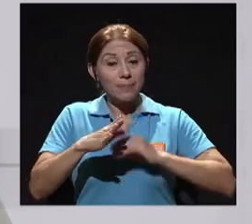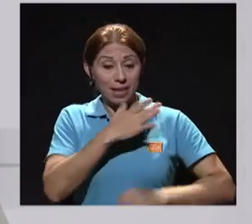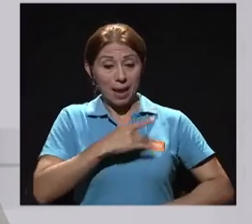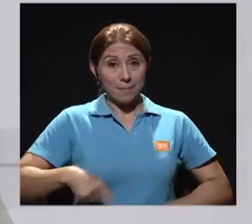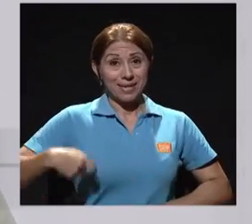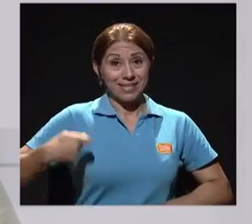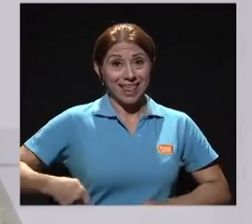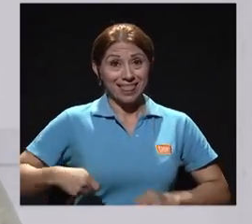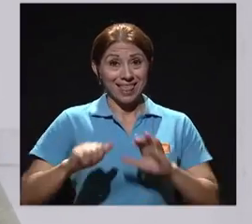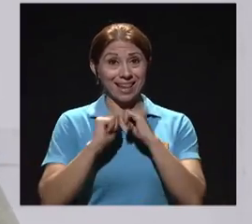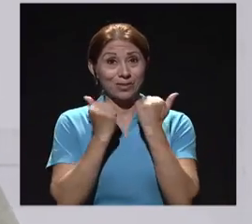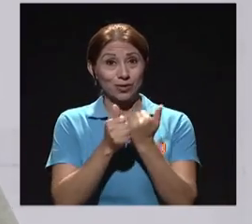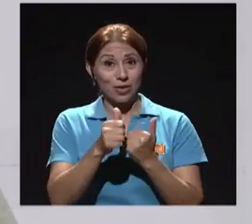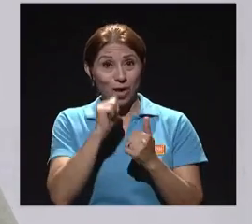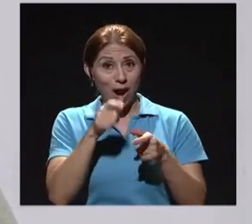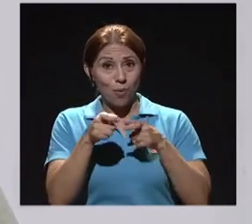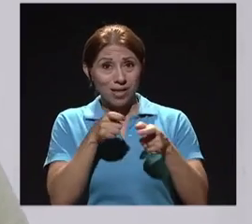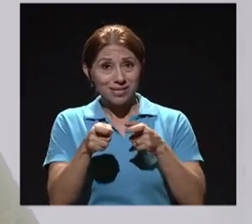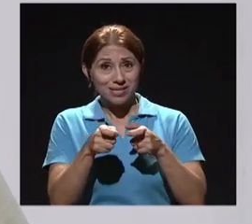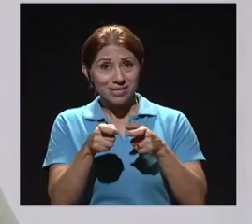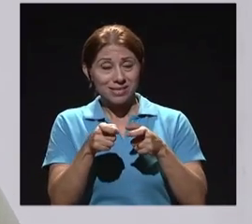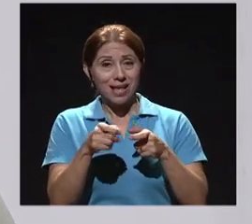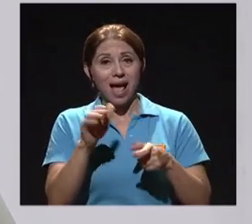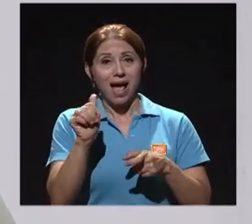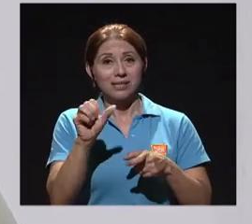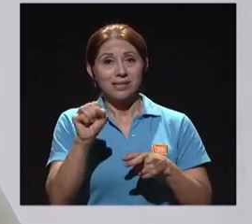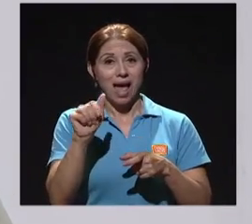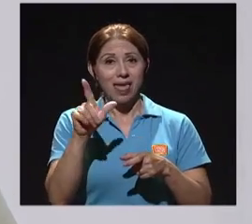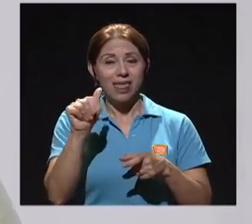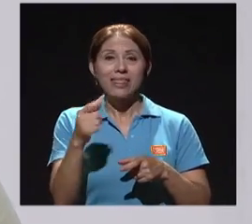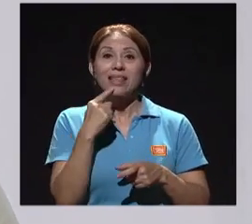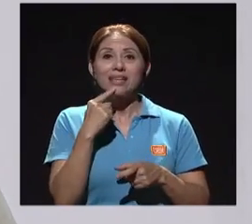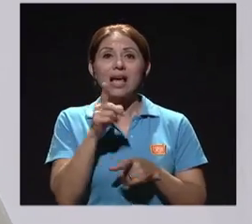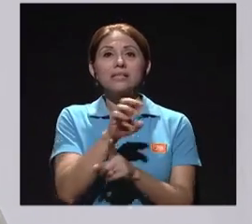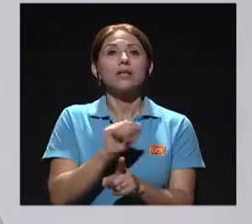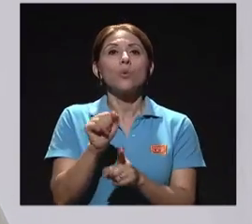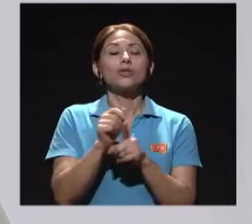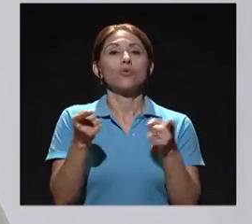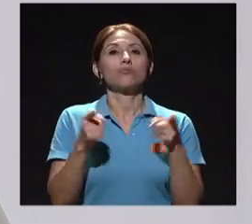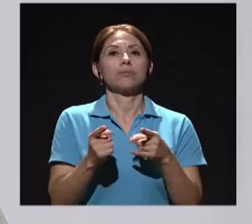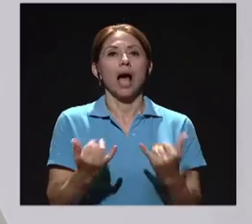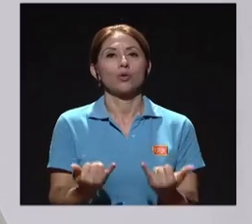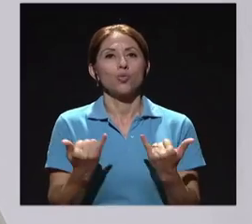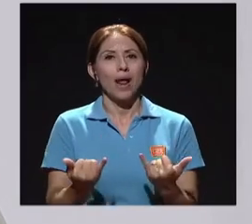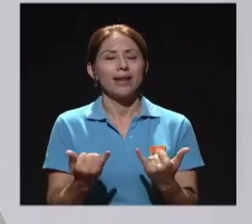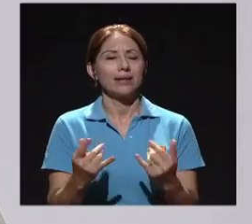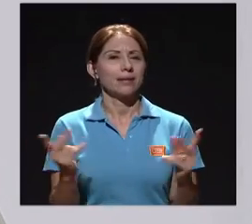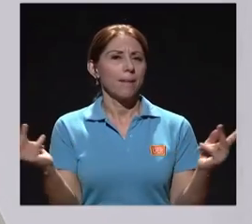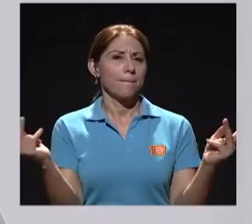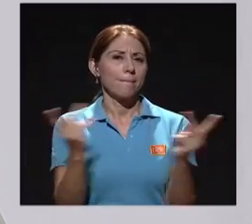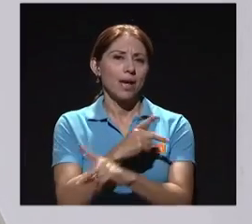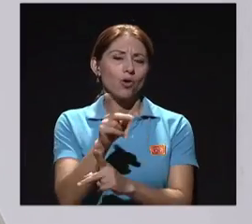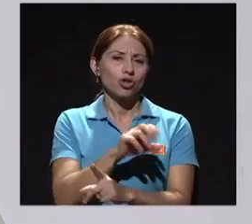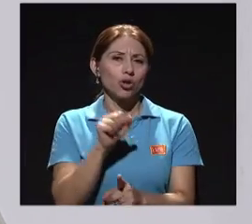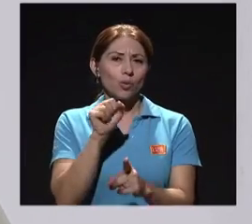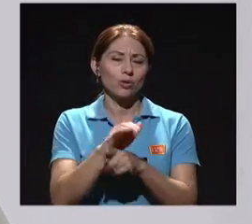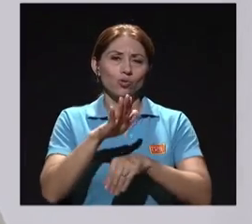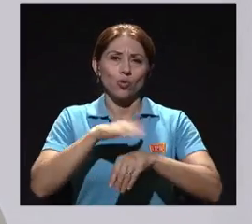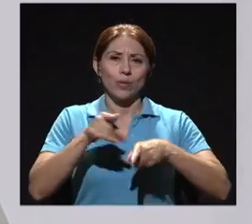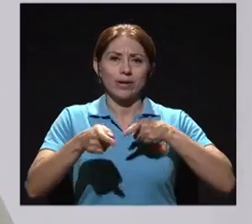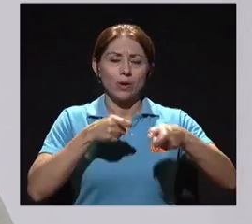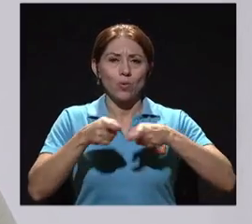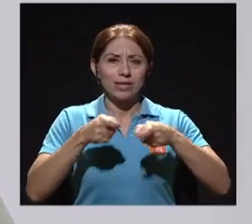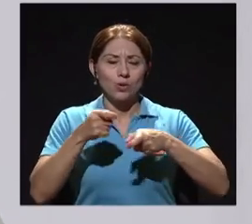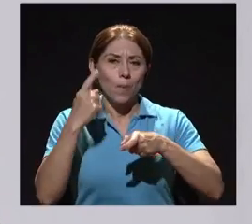presidente de la sada es precisamente que la situación actual es la peor situación que podemos tener en cuanto a la